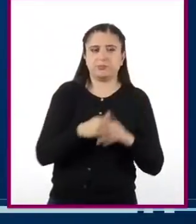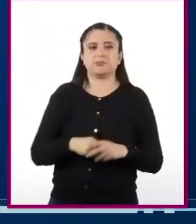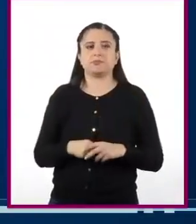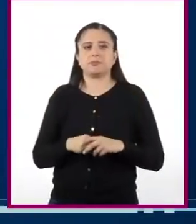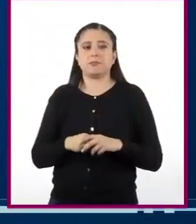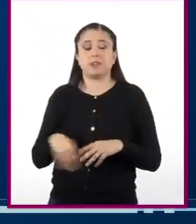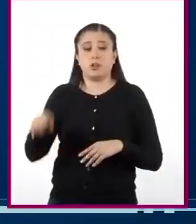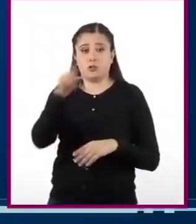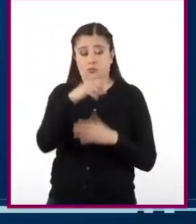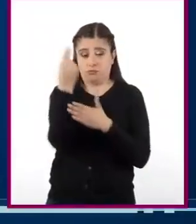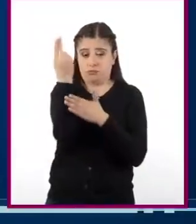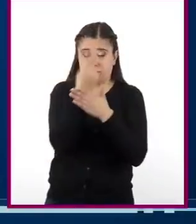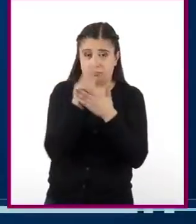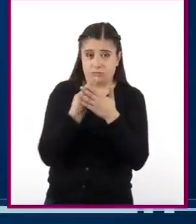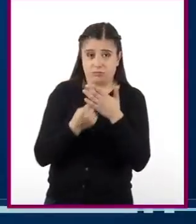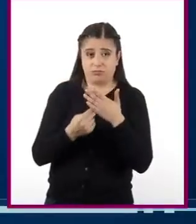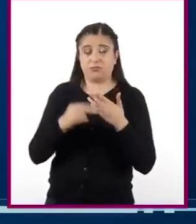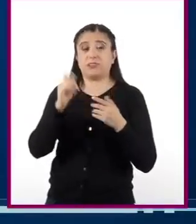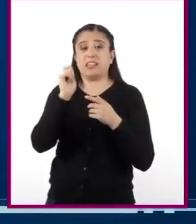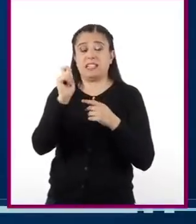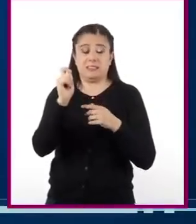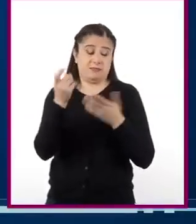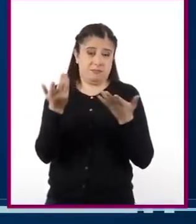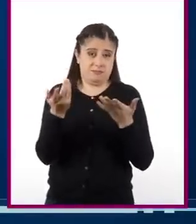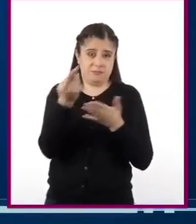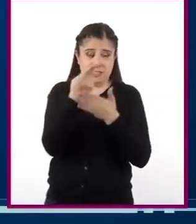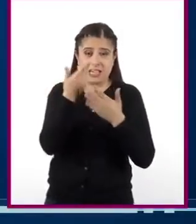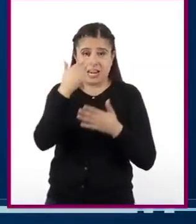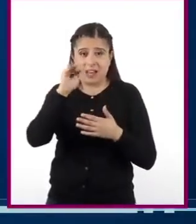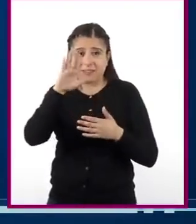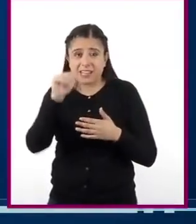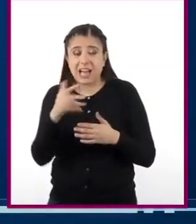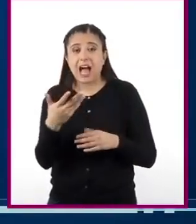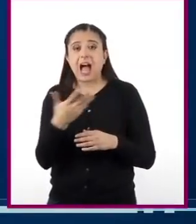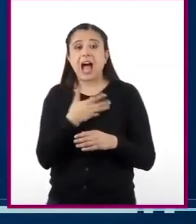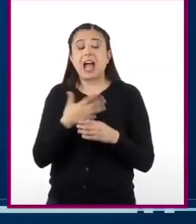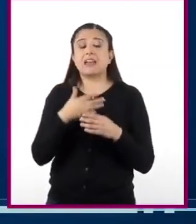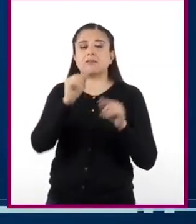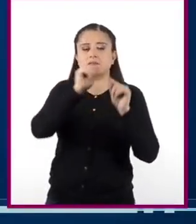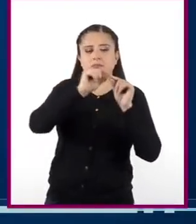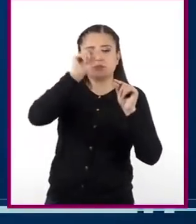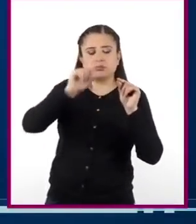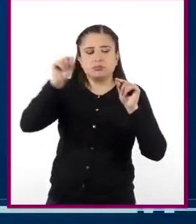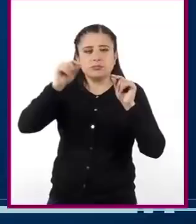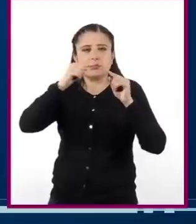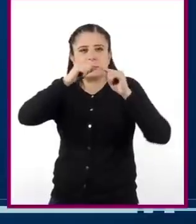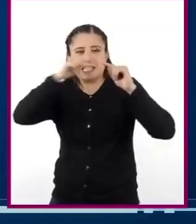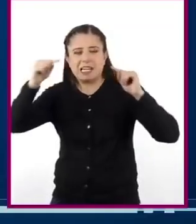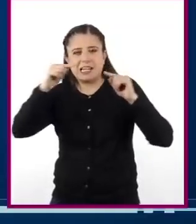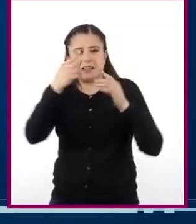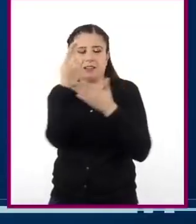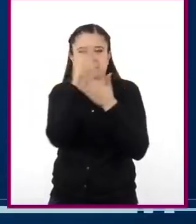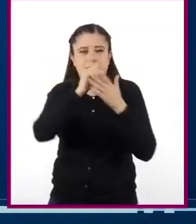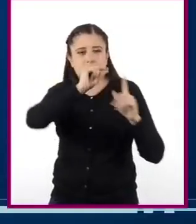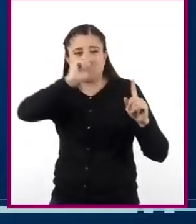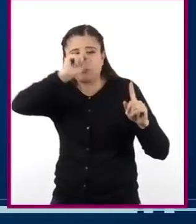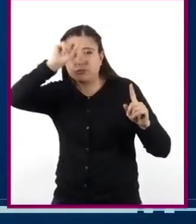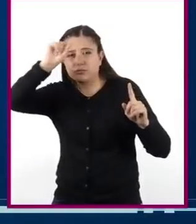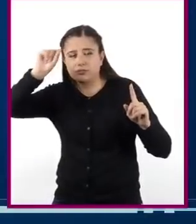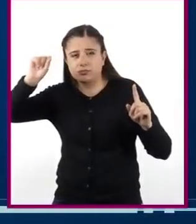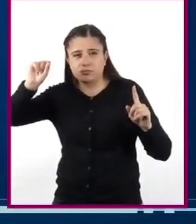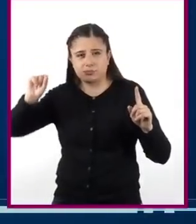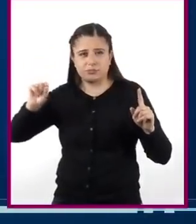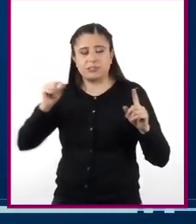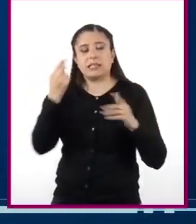Ya que trazaremos un polígono, recordemos que todo polígono está compuesto por segmentos de recta. Y para determinar una